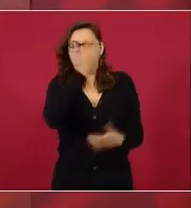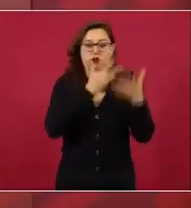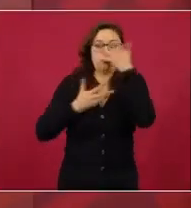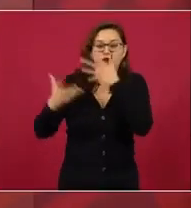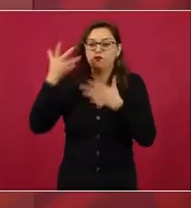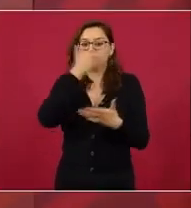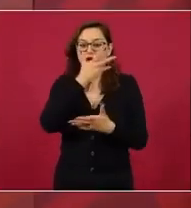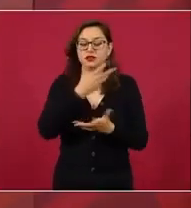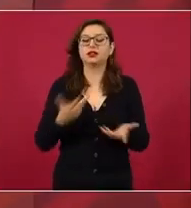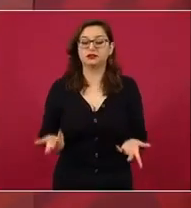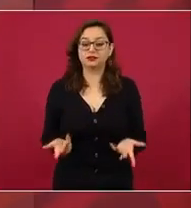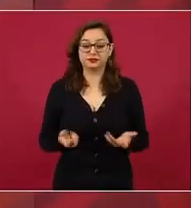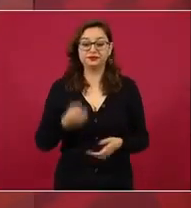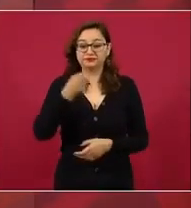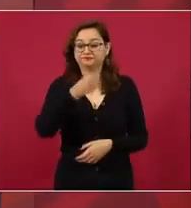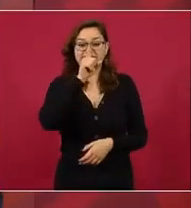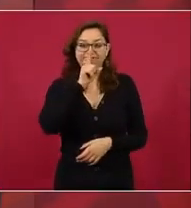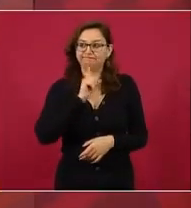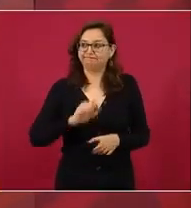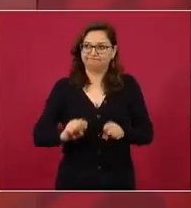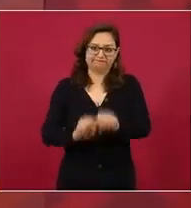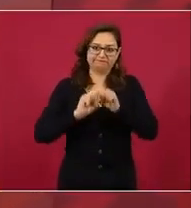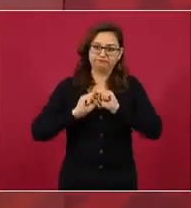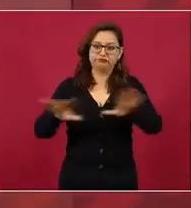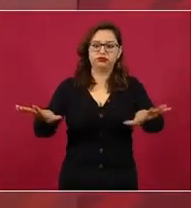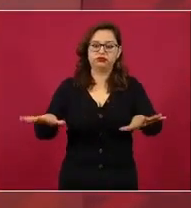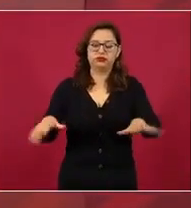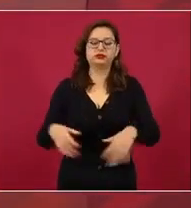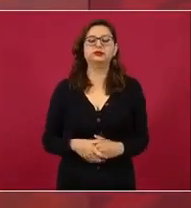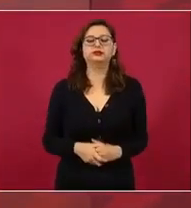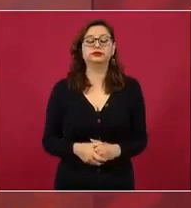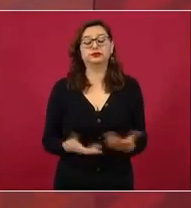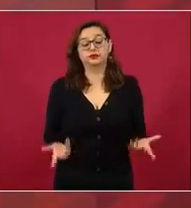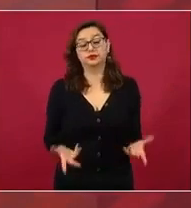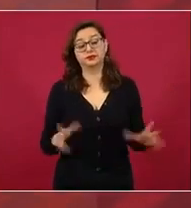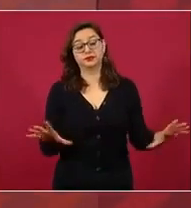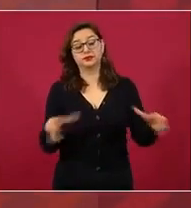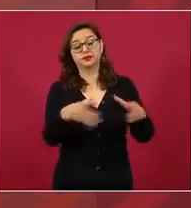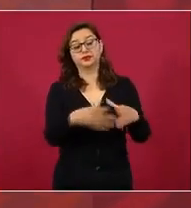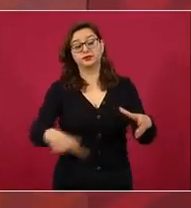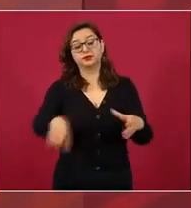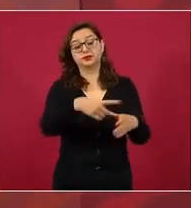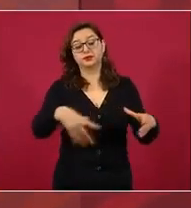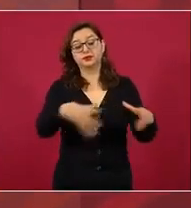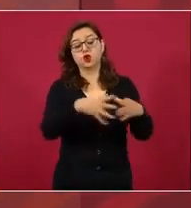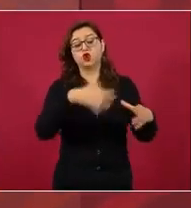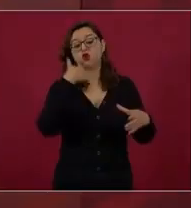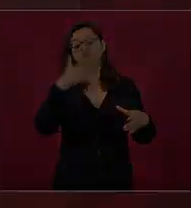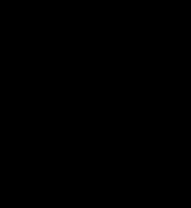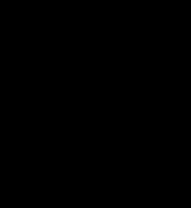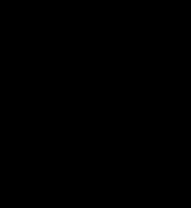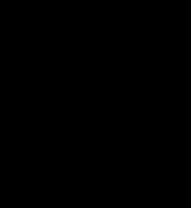Además, los conservadores, que no solo son estos corruptos.